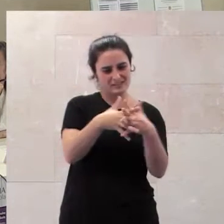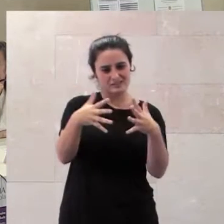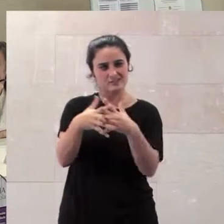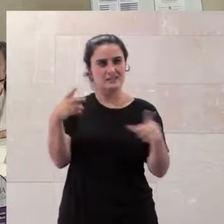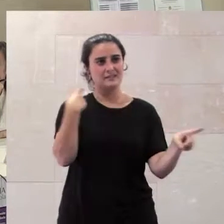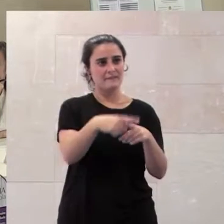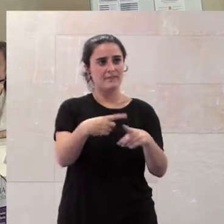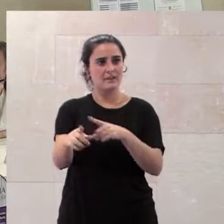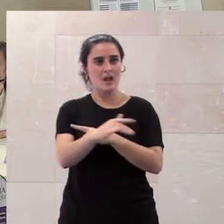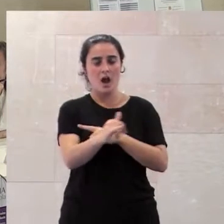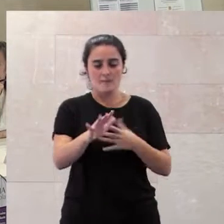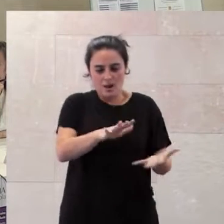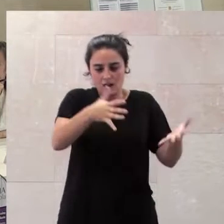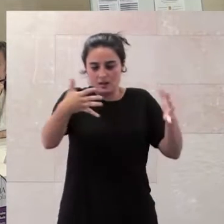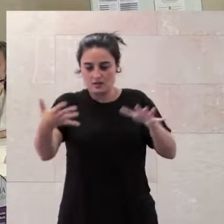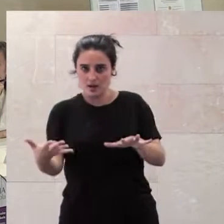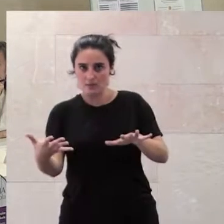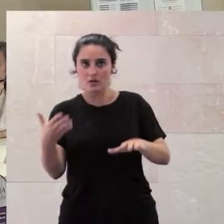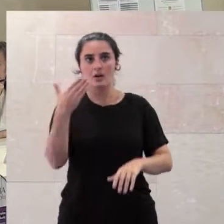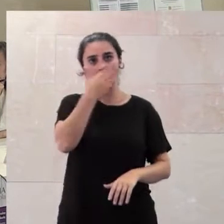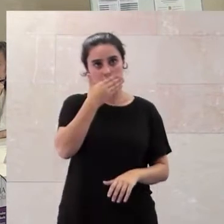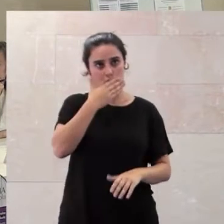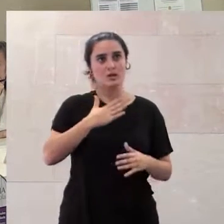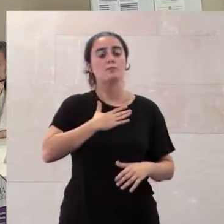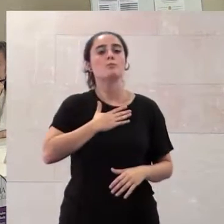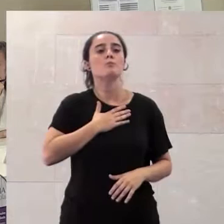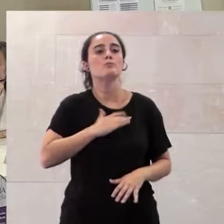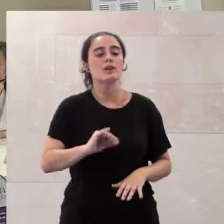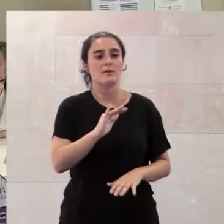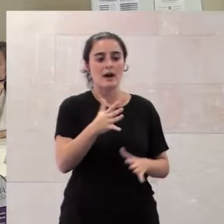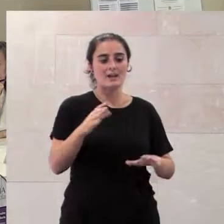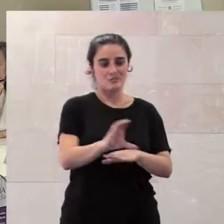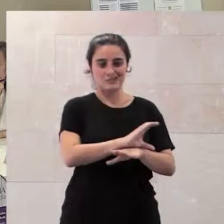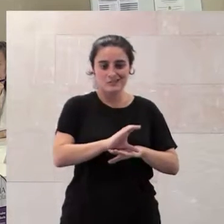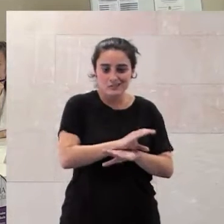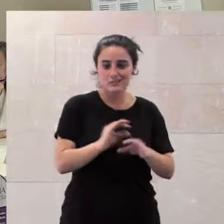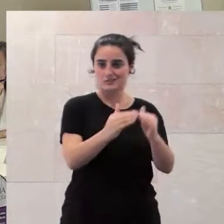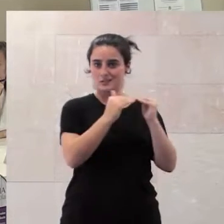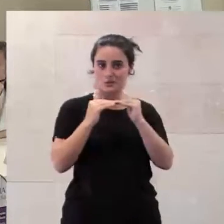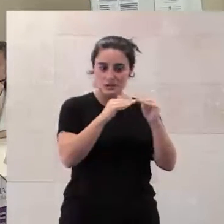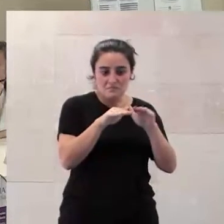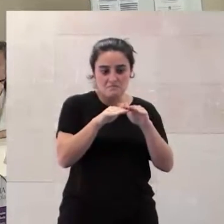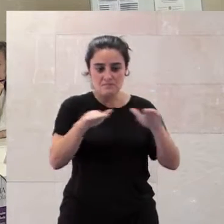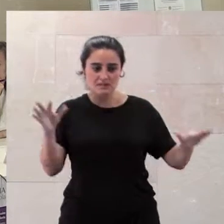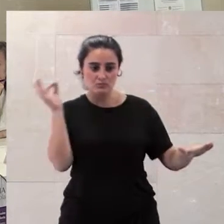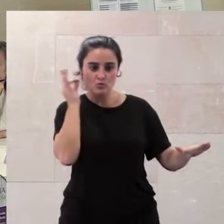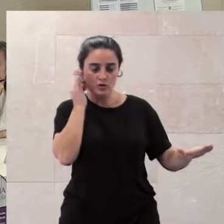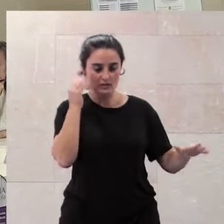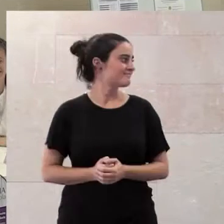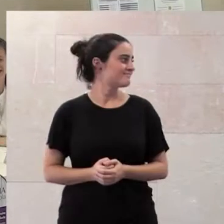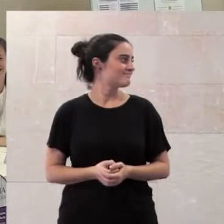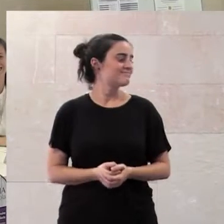diferentes para que este tránsito se dé. La escuela puede ser, pero existen también consejos de igualdad, existen mesas de mujer y muchos otros espacios que funcionan como